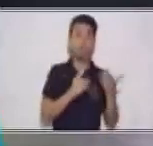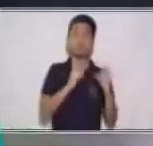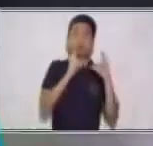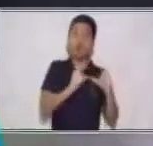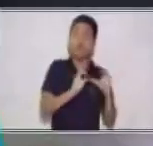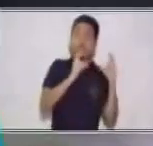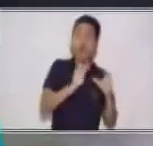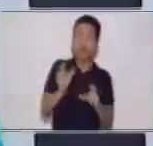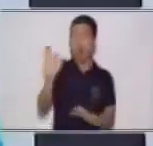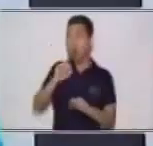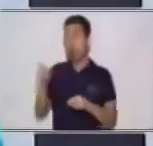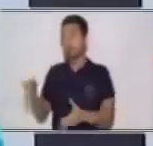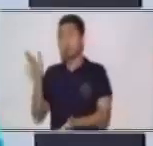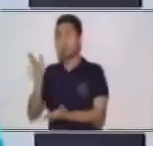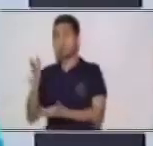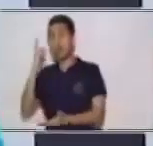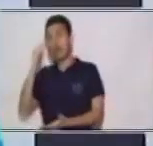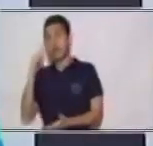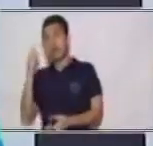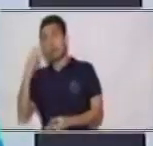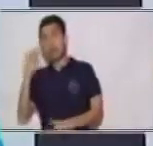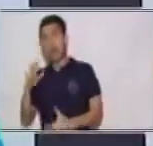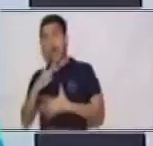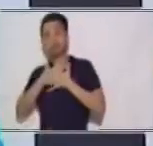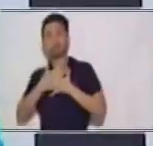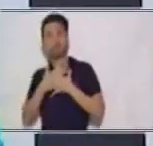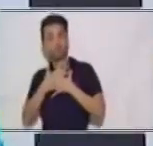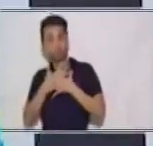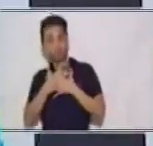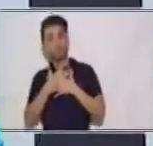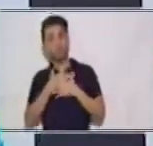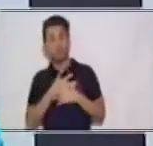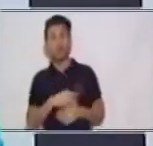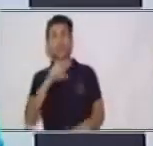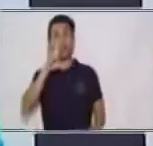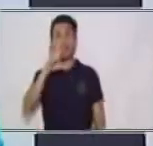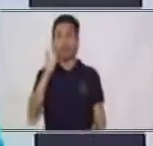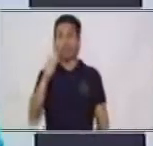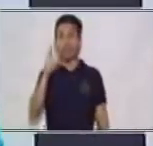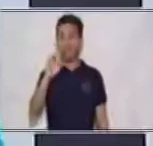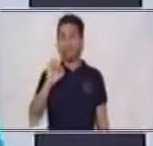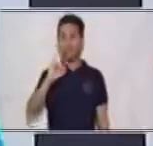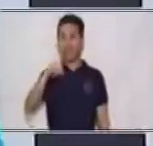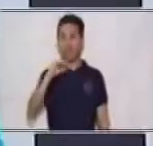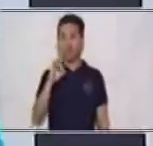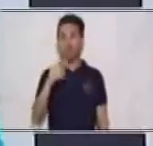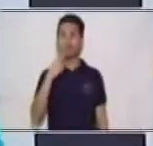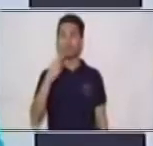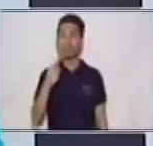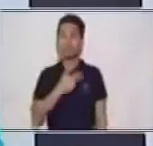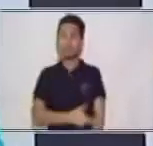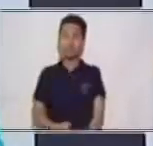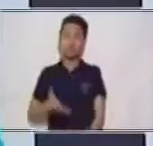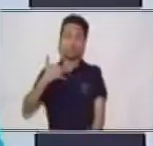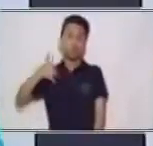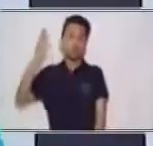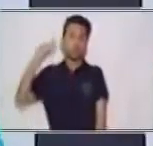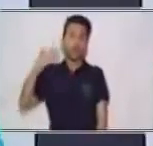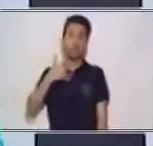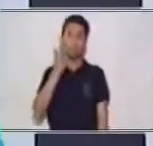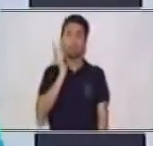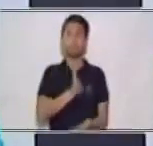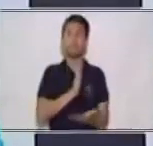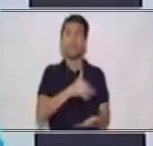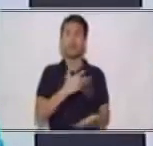posiblemente para asustarnos. Eso va a depender. Y el Cadejo posiblemente es un perro, y cuenta la leyenda que es un perro que muchas veces